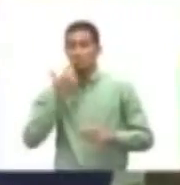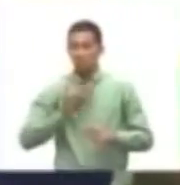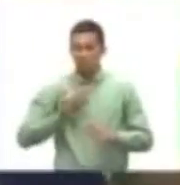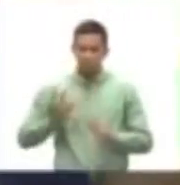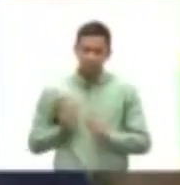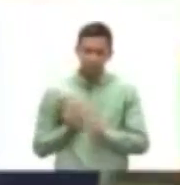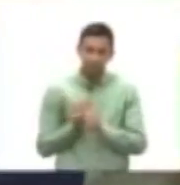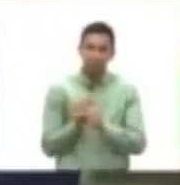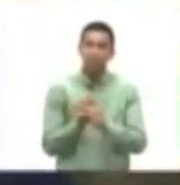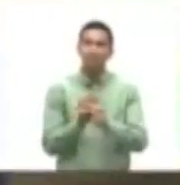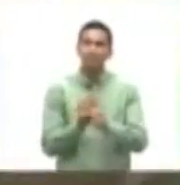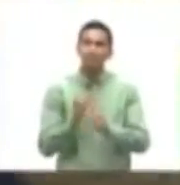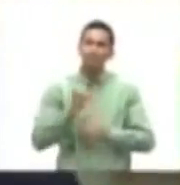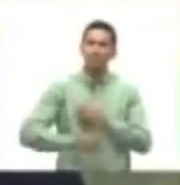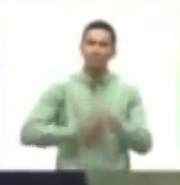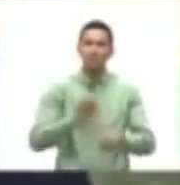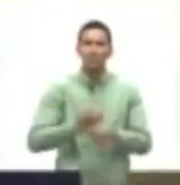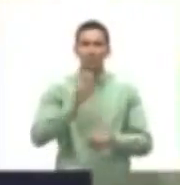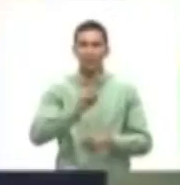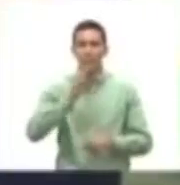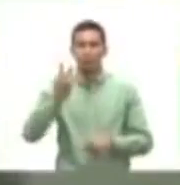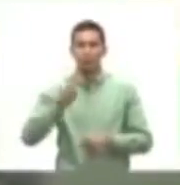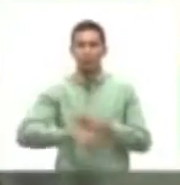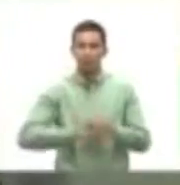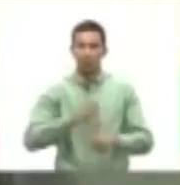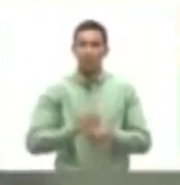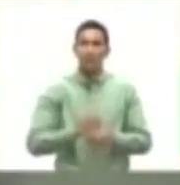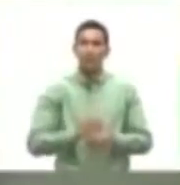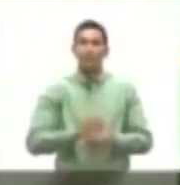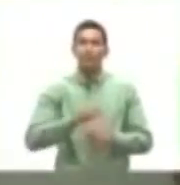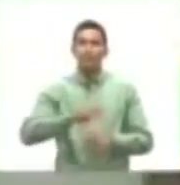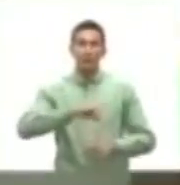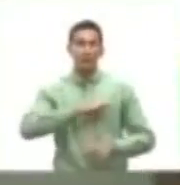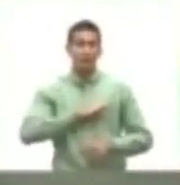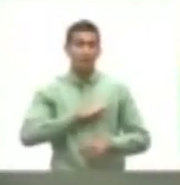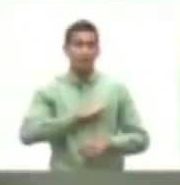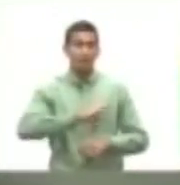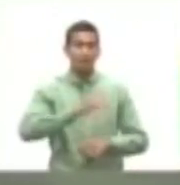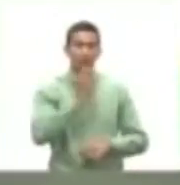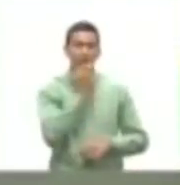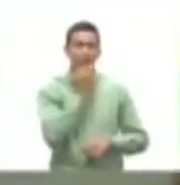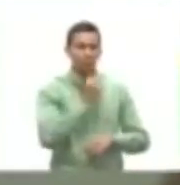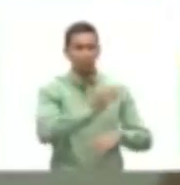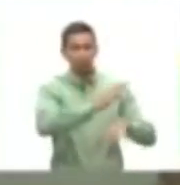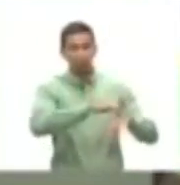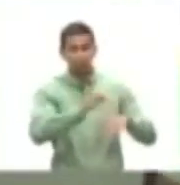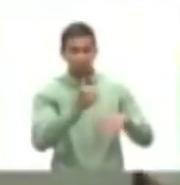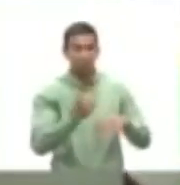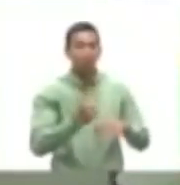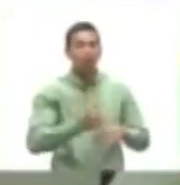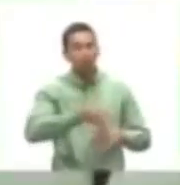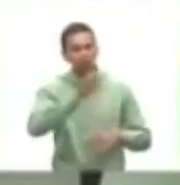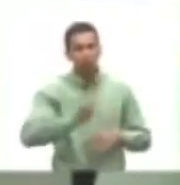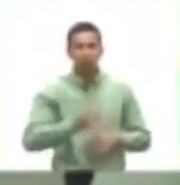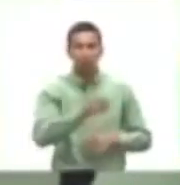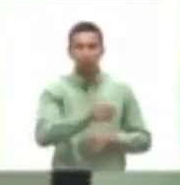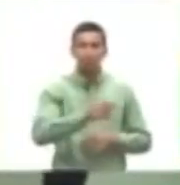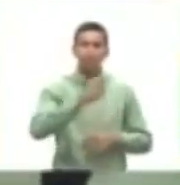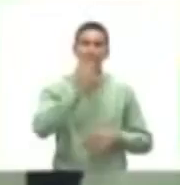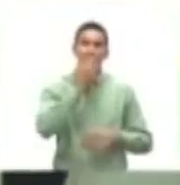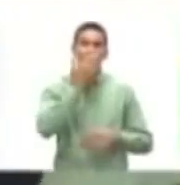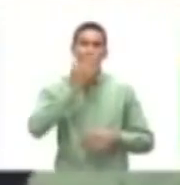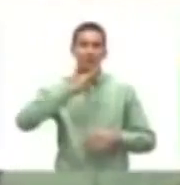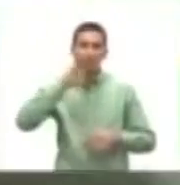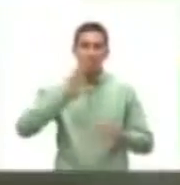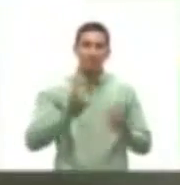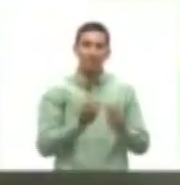Mendoza Vargas, de 22 años, recibió la llamada del alcalde Barranquilla, Alejandro Char, quien le confirmaba que era la soberana de las Carnes